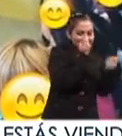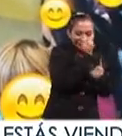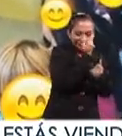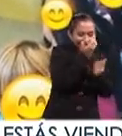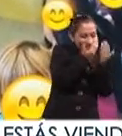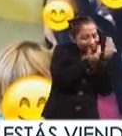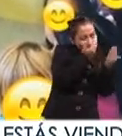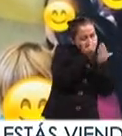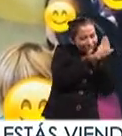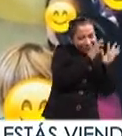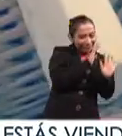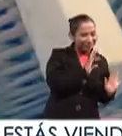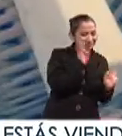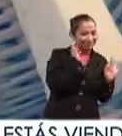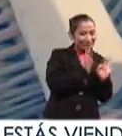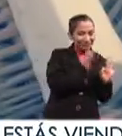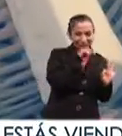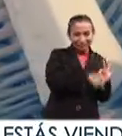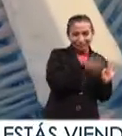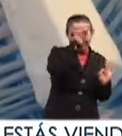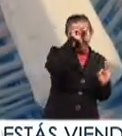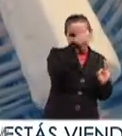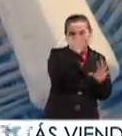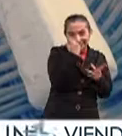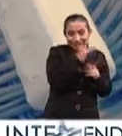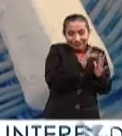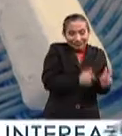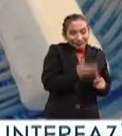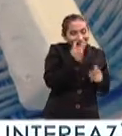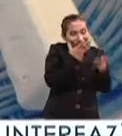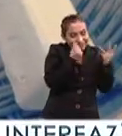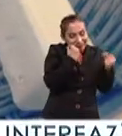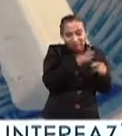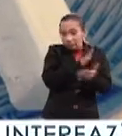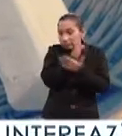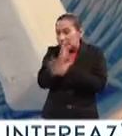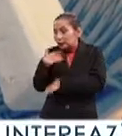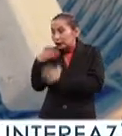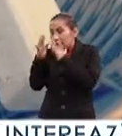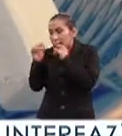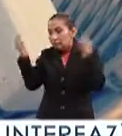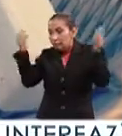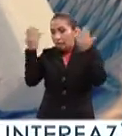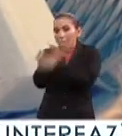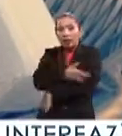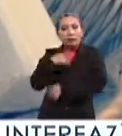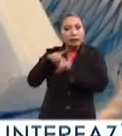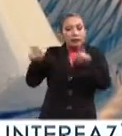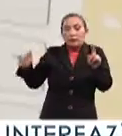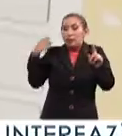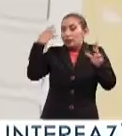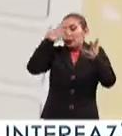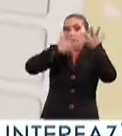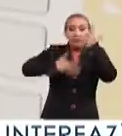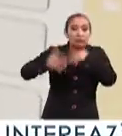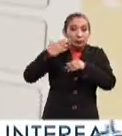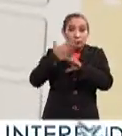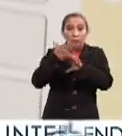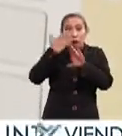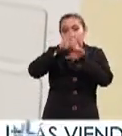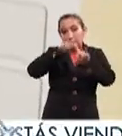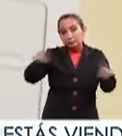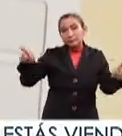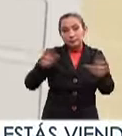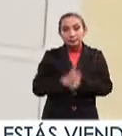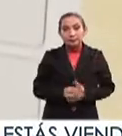idioma, por ejemplo, aquí en Monterrey, aprender el francés, que irte a Francia y que todos estén hablando en francés, pues claro que es algo muy, muy